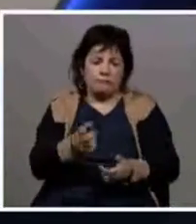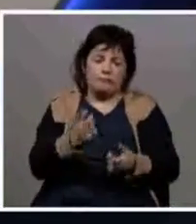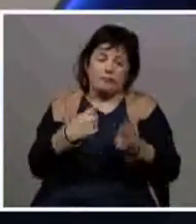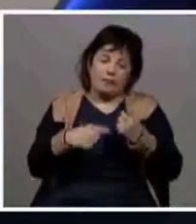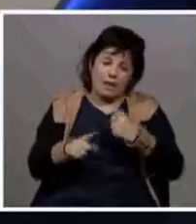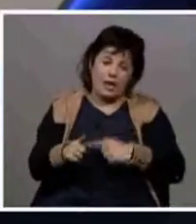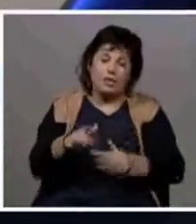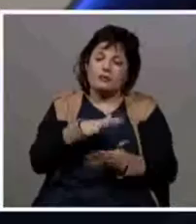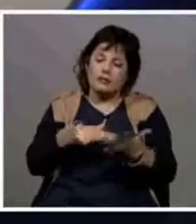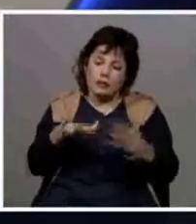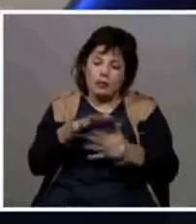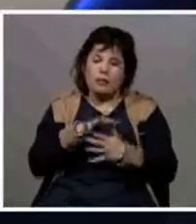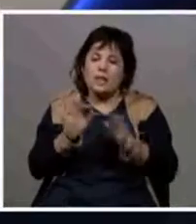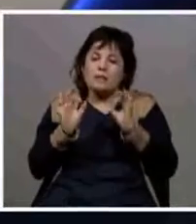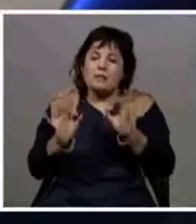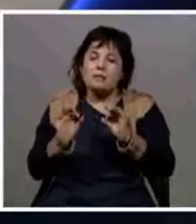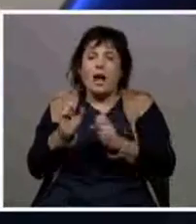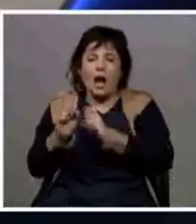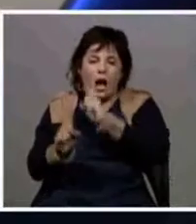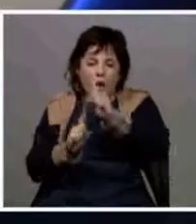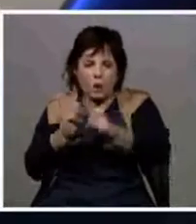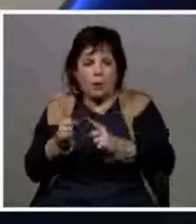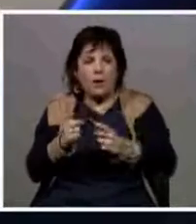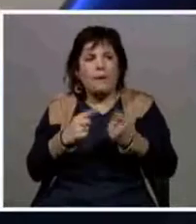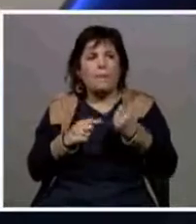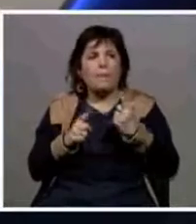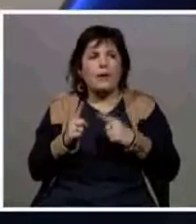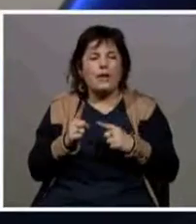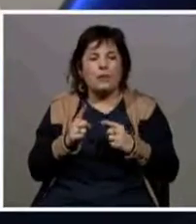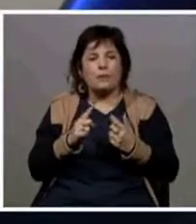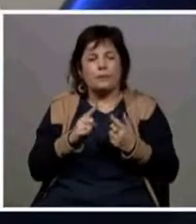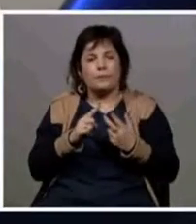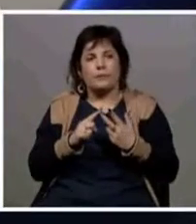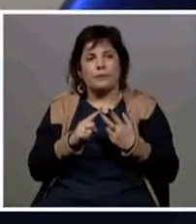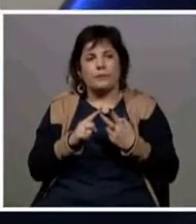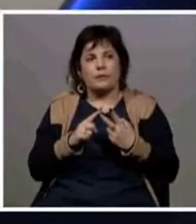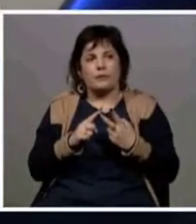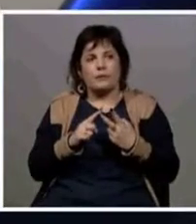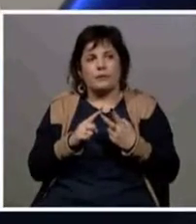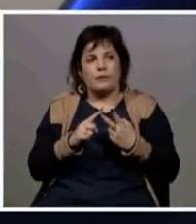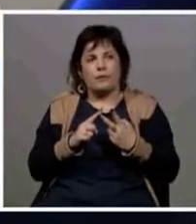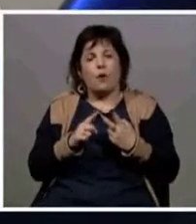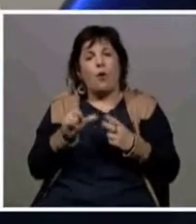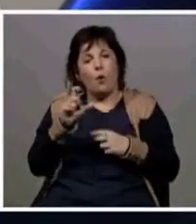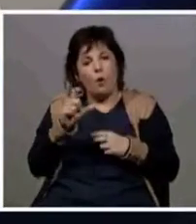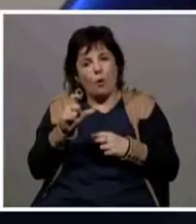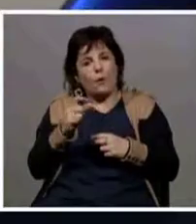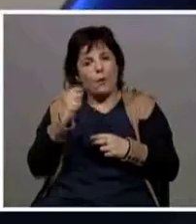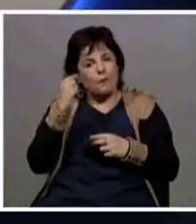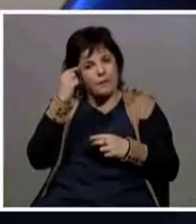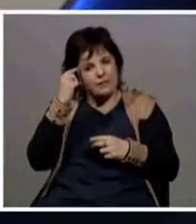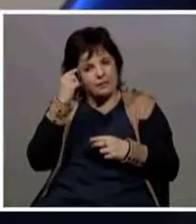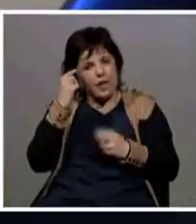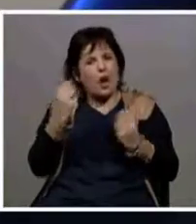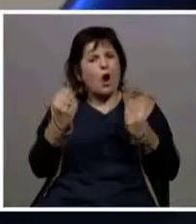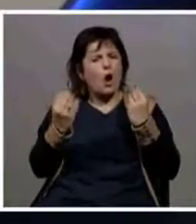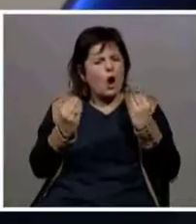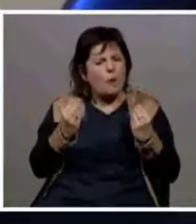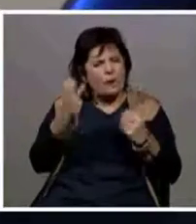que las situaciones luego particulares tienen sus matices y demás eso por un lado entonces por supuesto que acá hay que pensar una estrategia